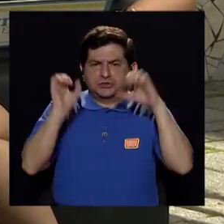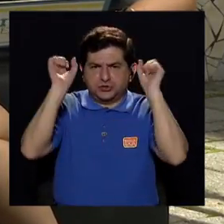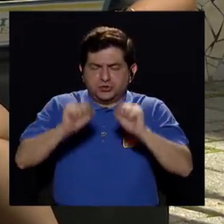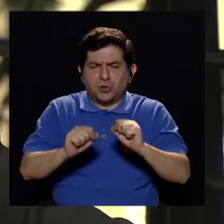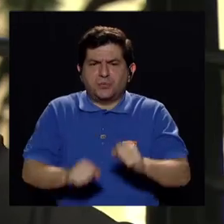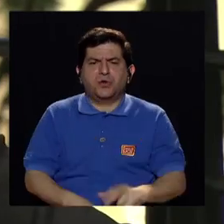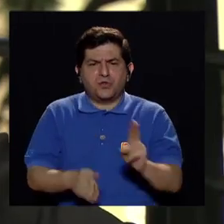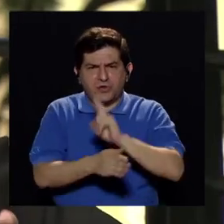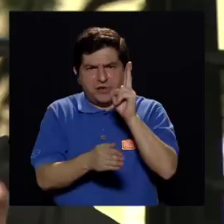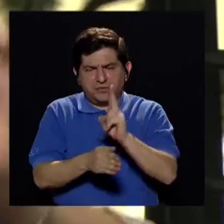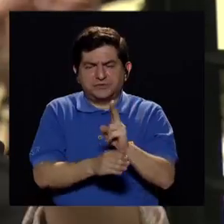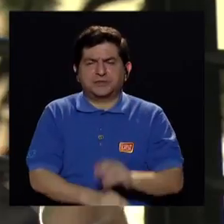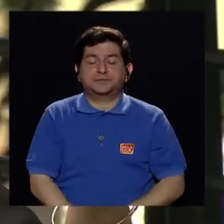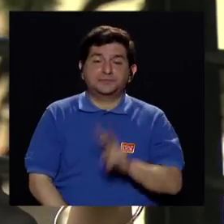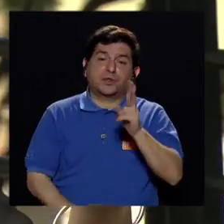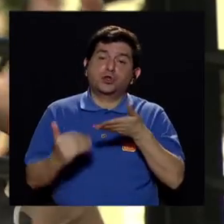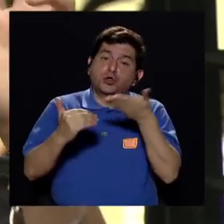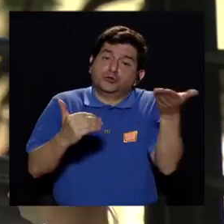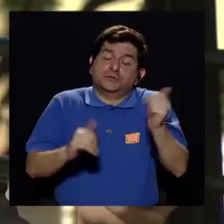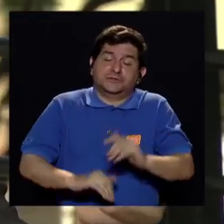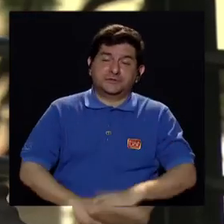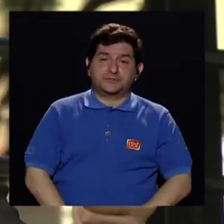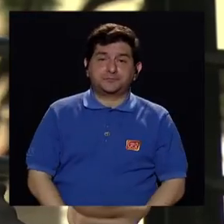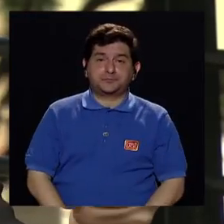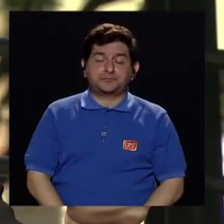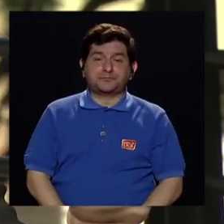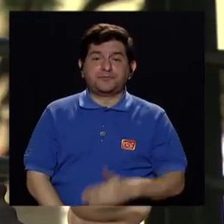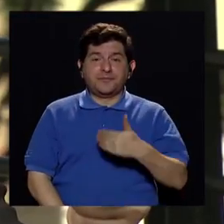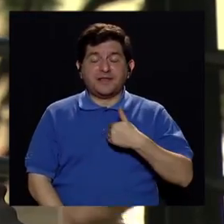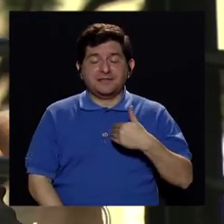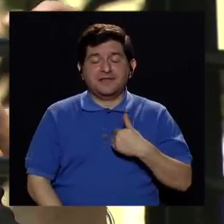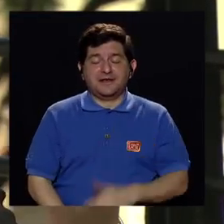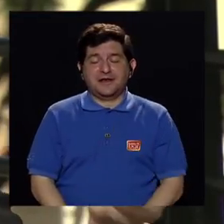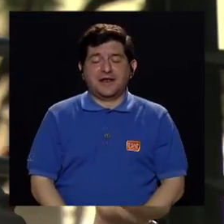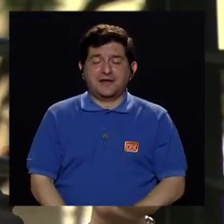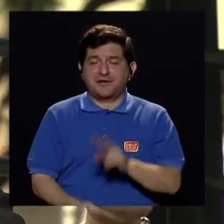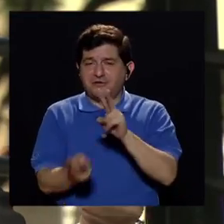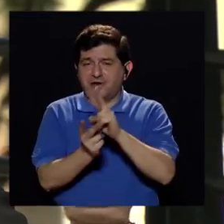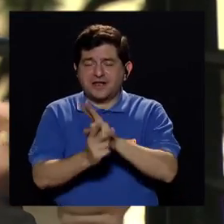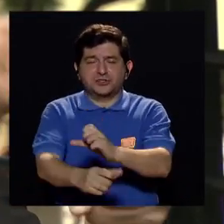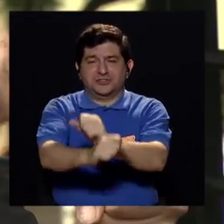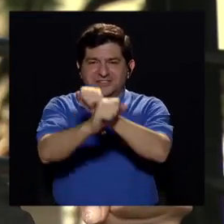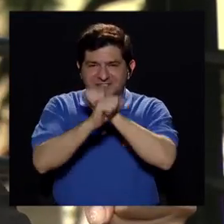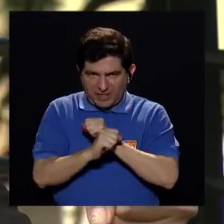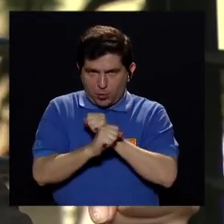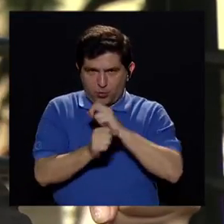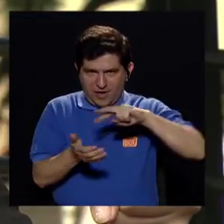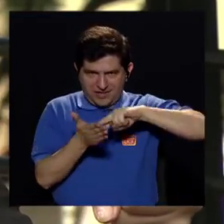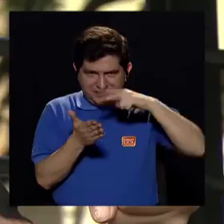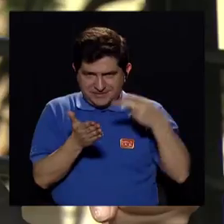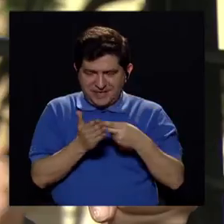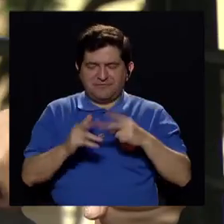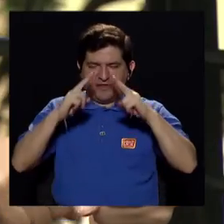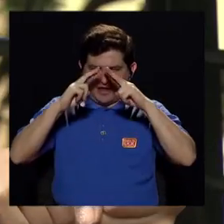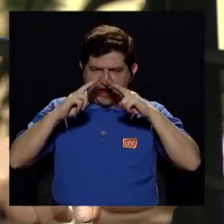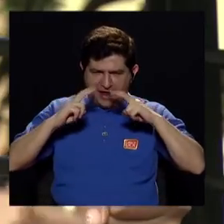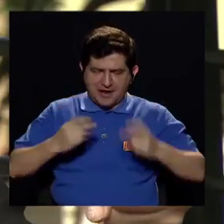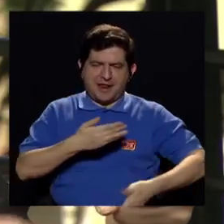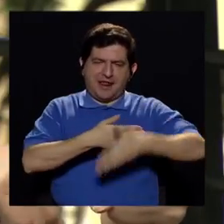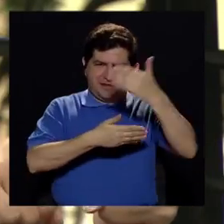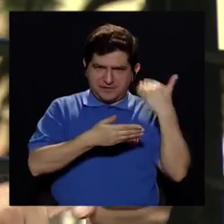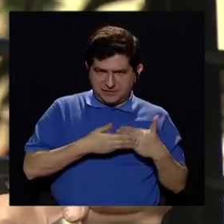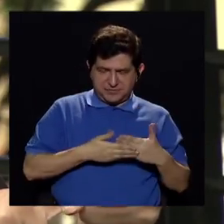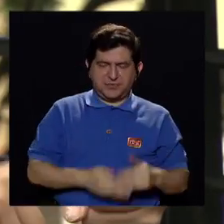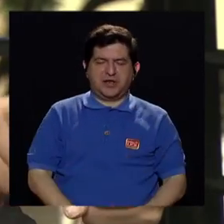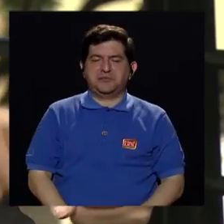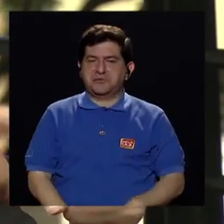acudir. Hay dos cosas. Una, tener sexo seguro. Y sexo seguro es haciendo exámenes previos donde ni mi